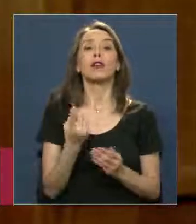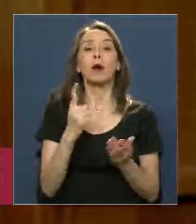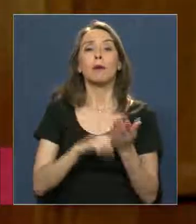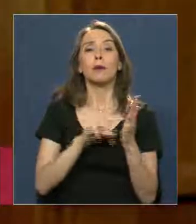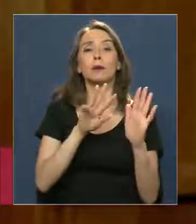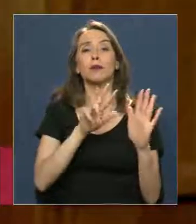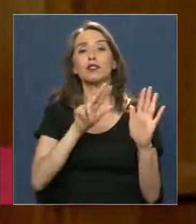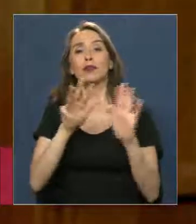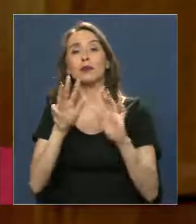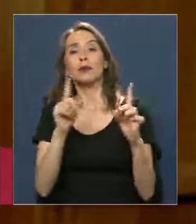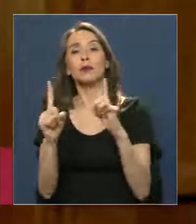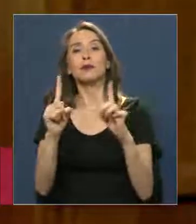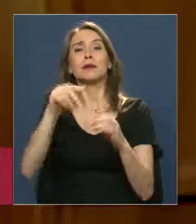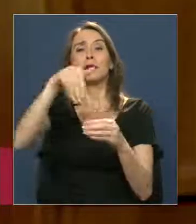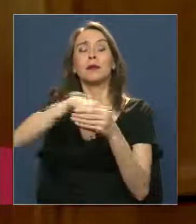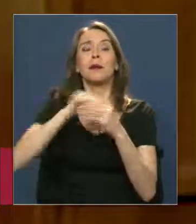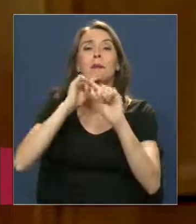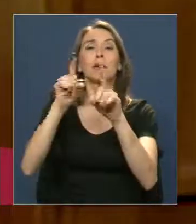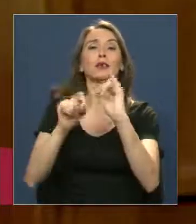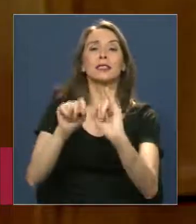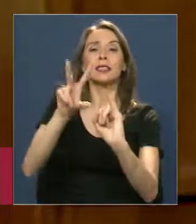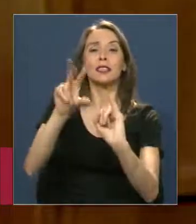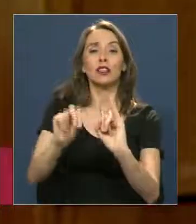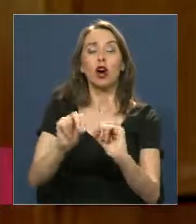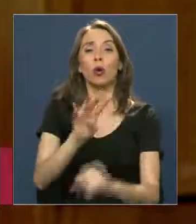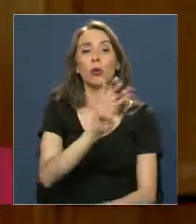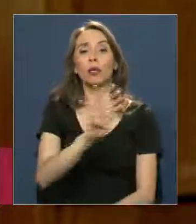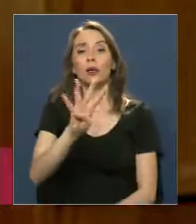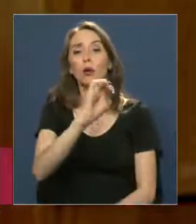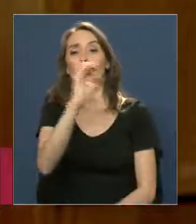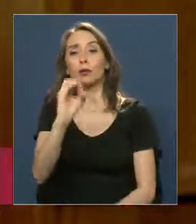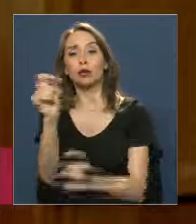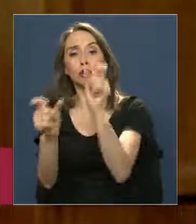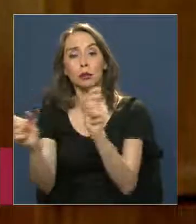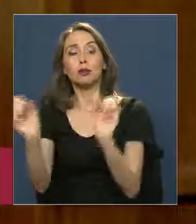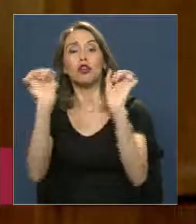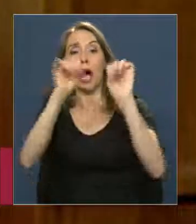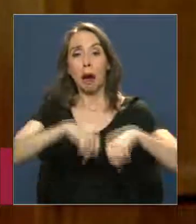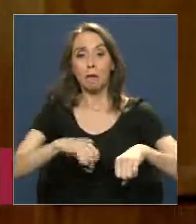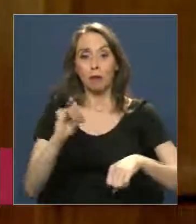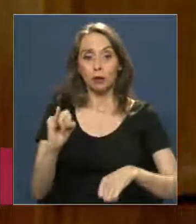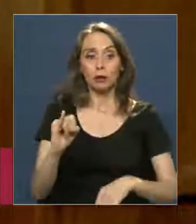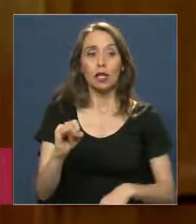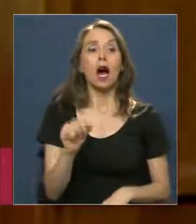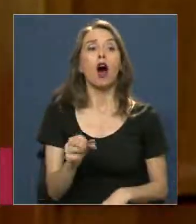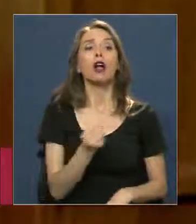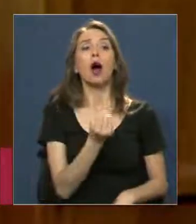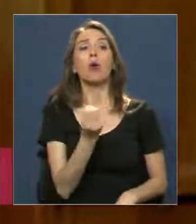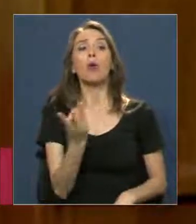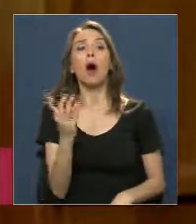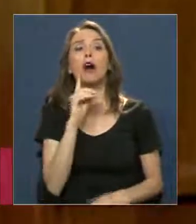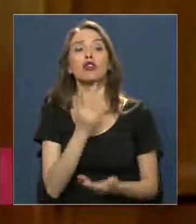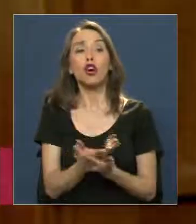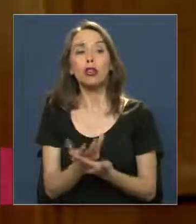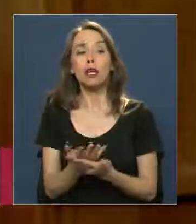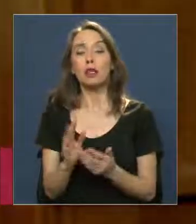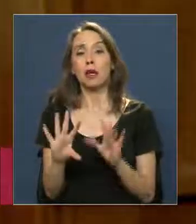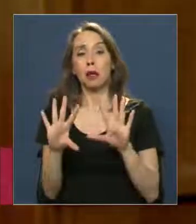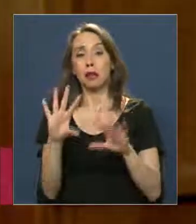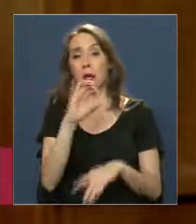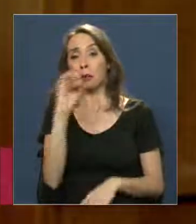Pinochet, tuvo un 44% de aprobación. ¿Y ahora cuánto tiene? ¿Tendrá un